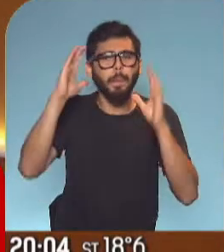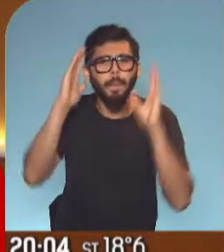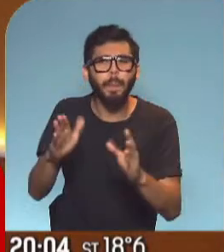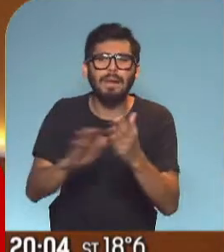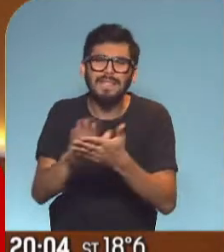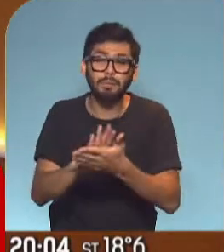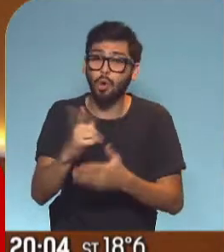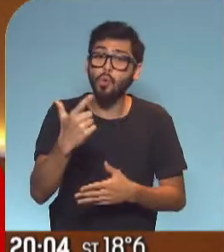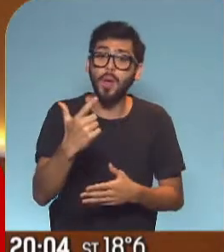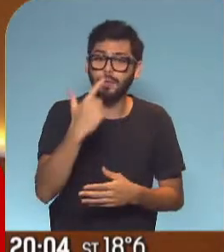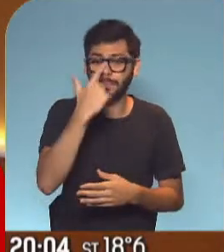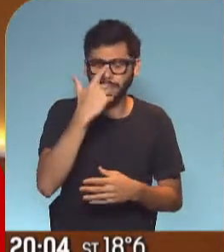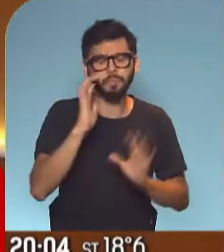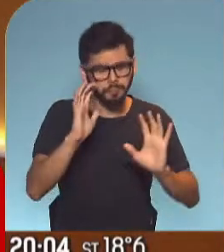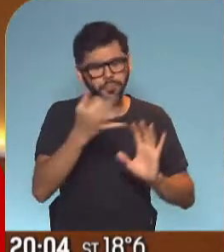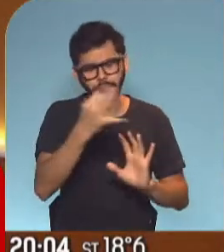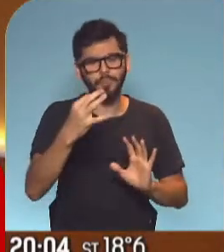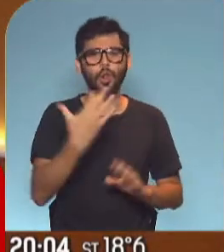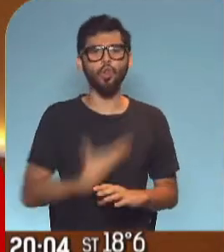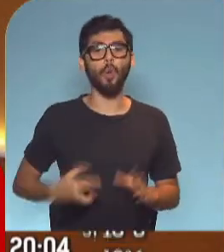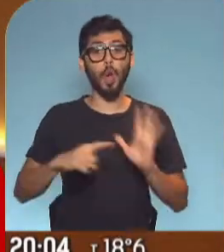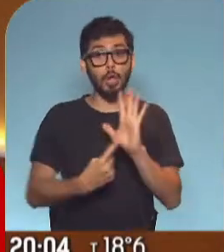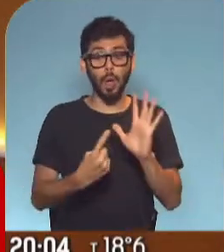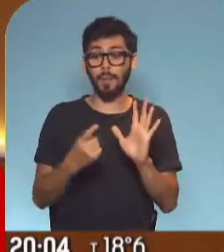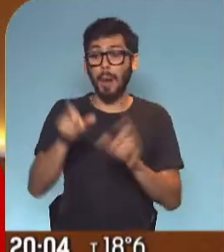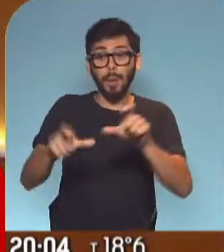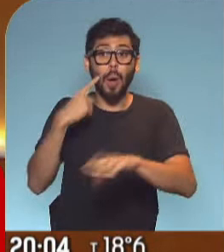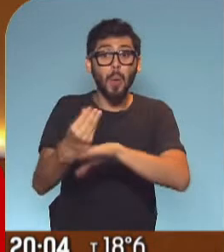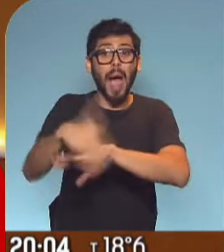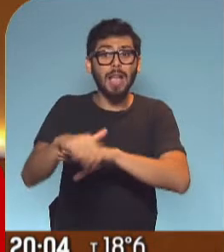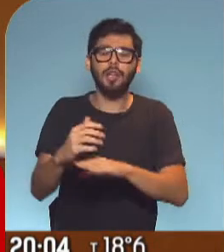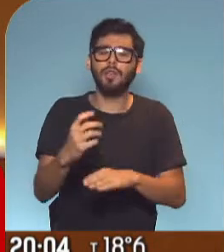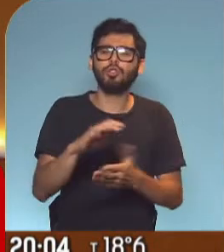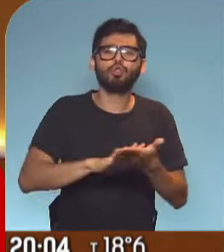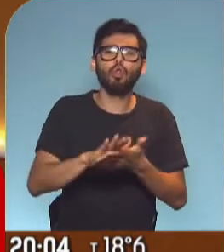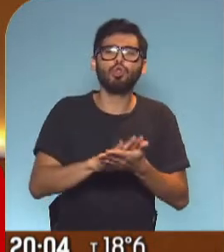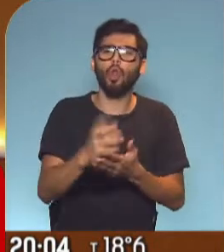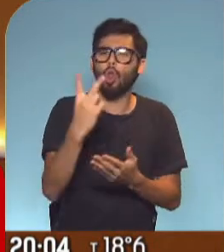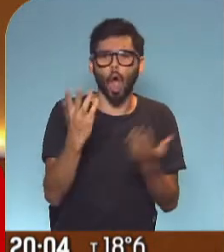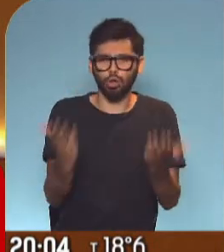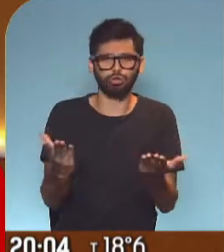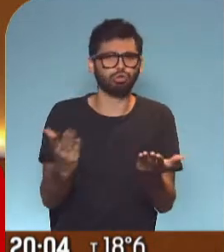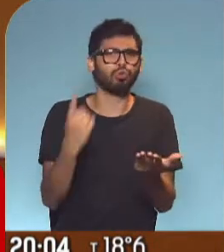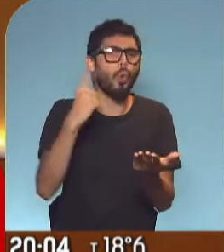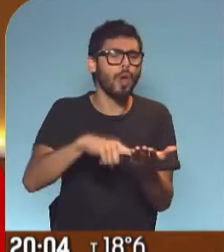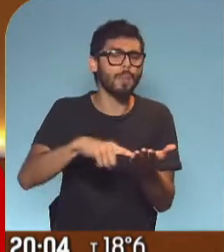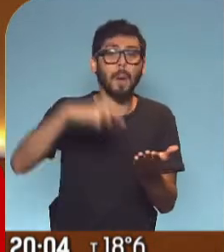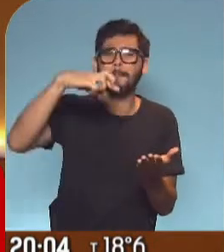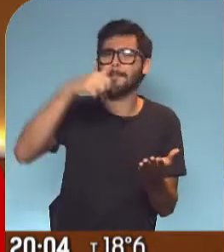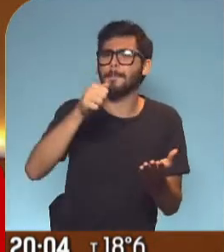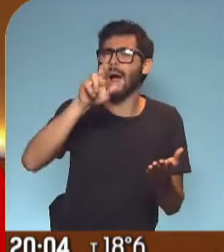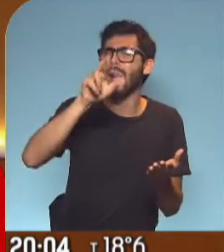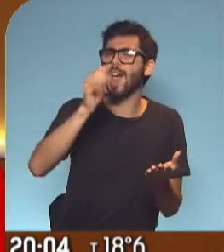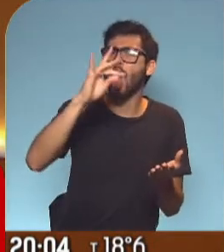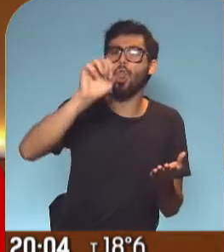dos grandes soluciones que brinda el gobierno de la ciudad para esta población tienen que ver, por un lado, con los paradores. El gobierno de la ciudad cuenta